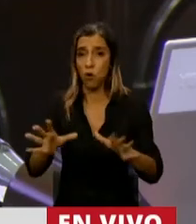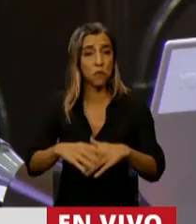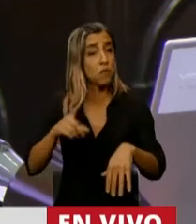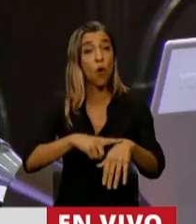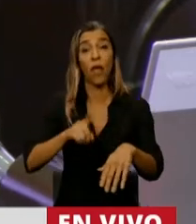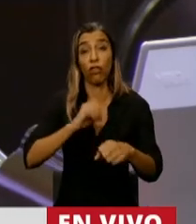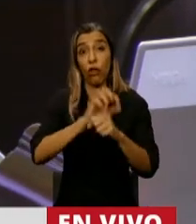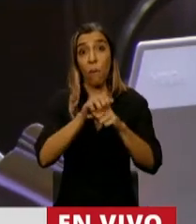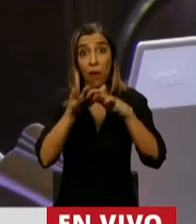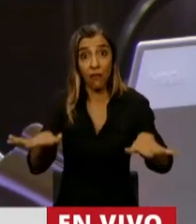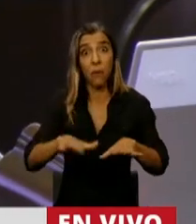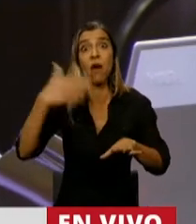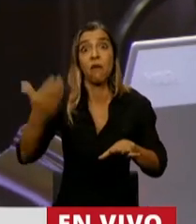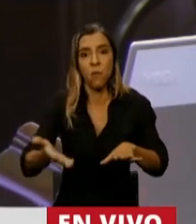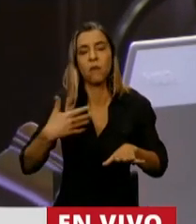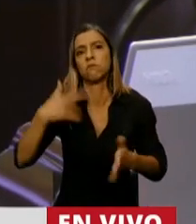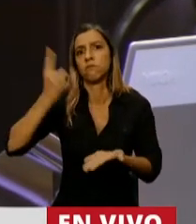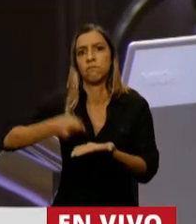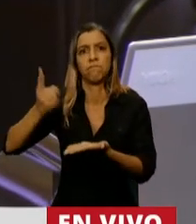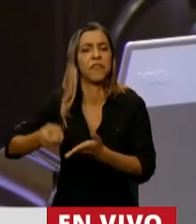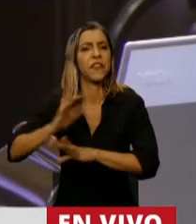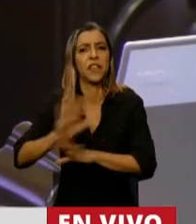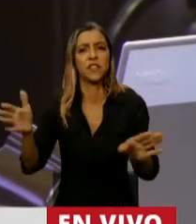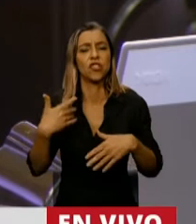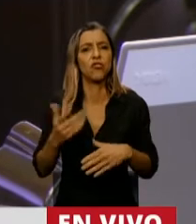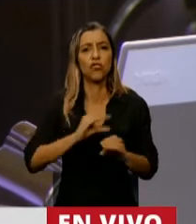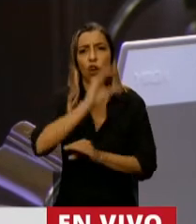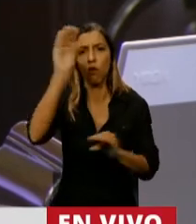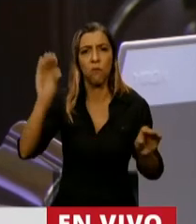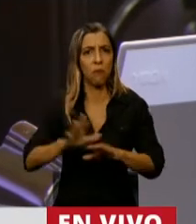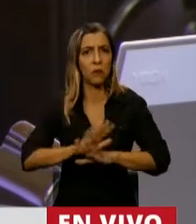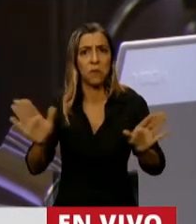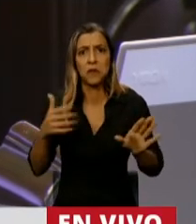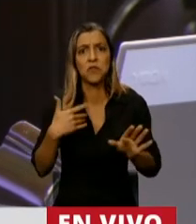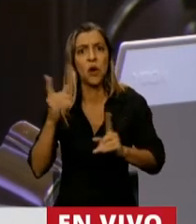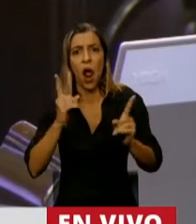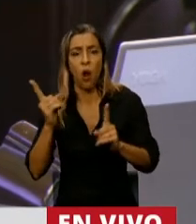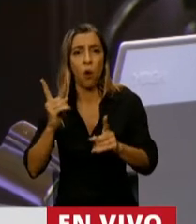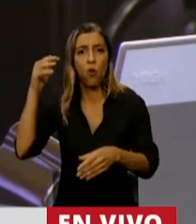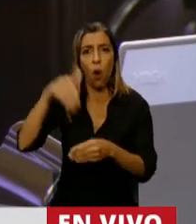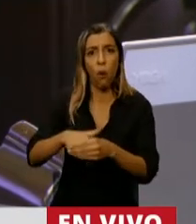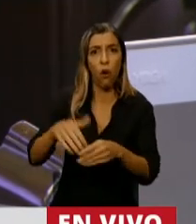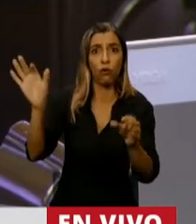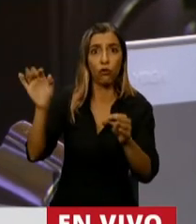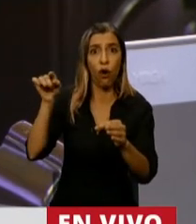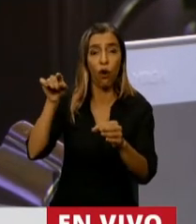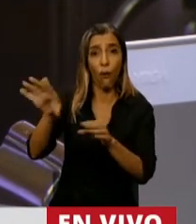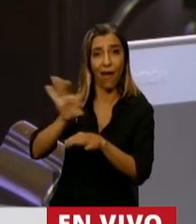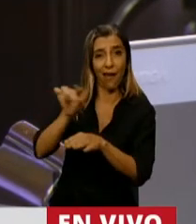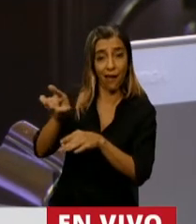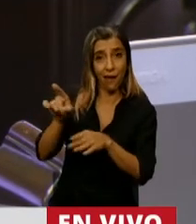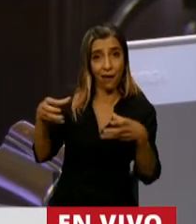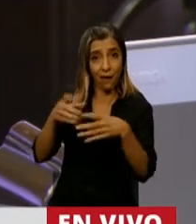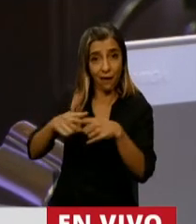pandemia, a la quita de coparticipación a los distritos donde no los habían votado. Hoy tenemos que